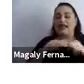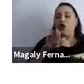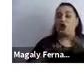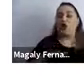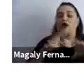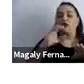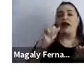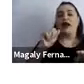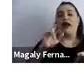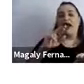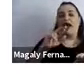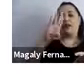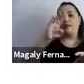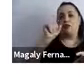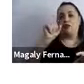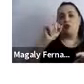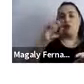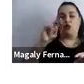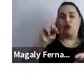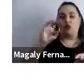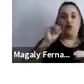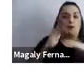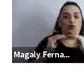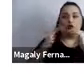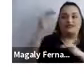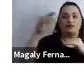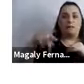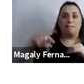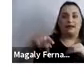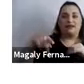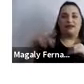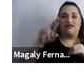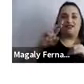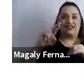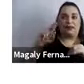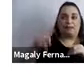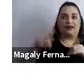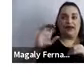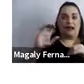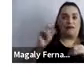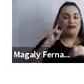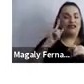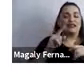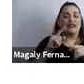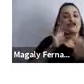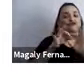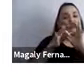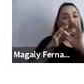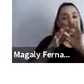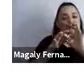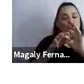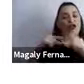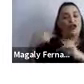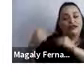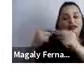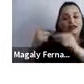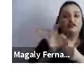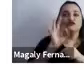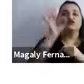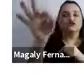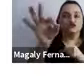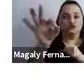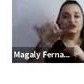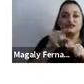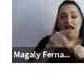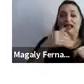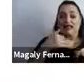per cápita por encima de la tonelada y un efecto negativo en las generaciones venideras. Bueno, pues aquí tenemos